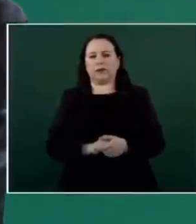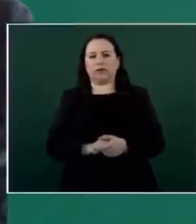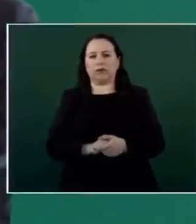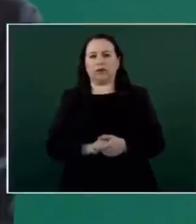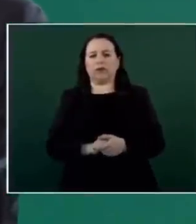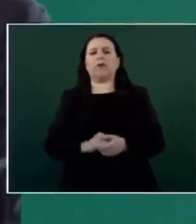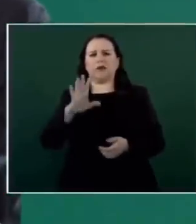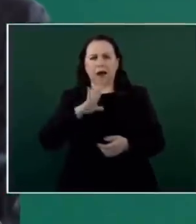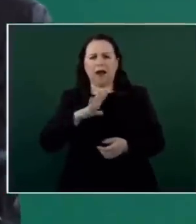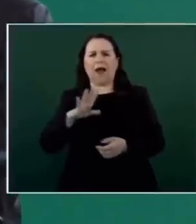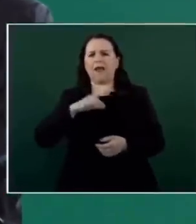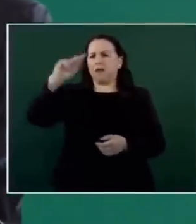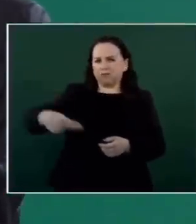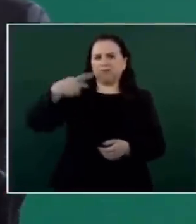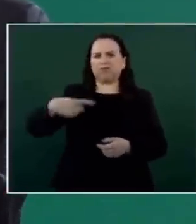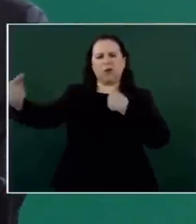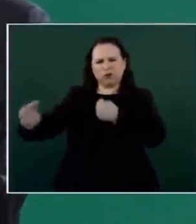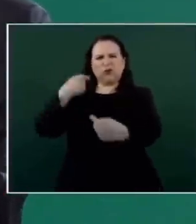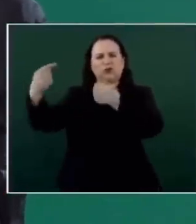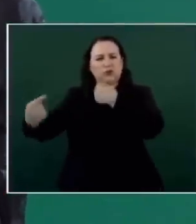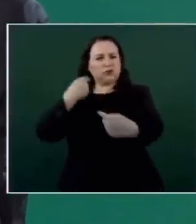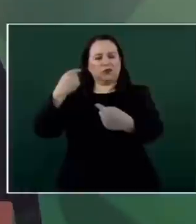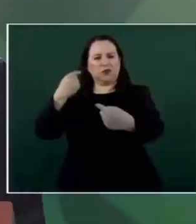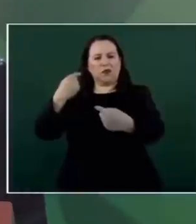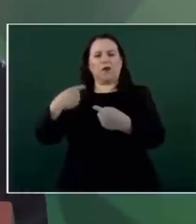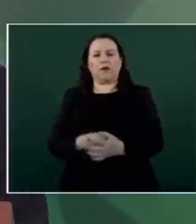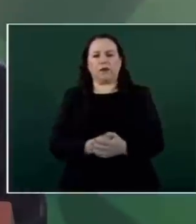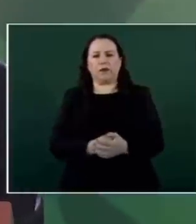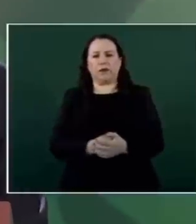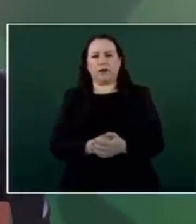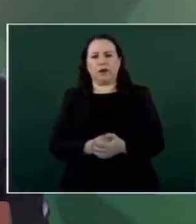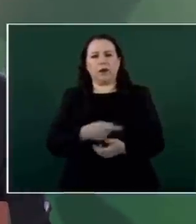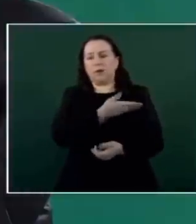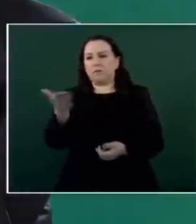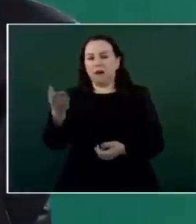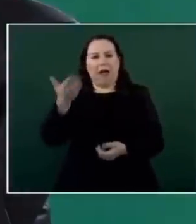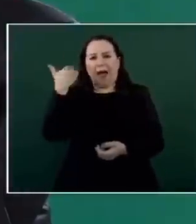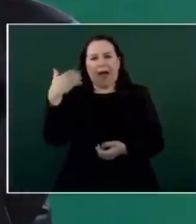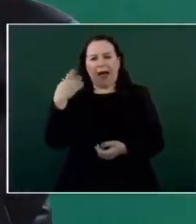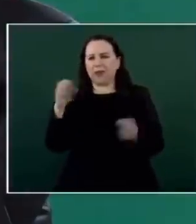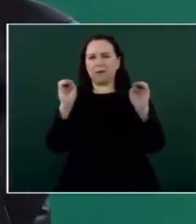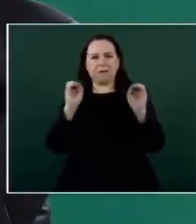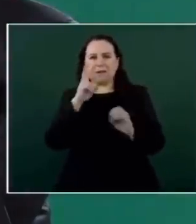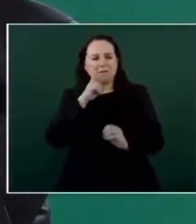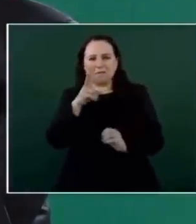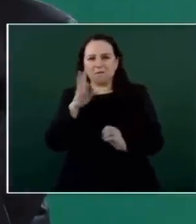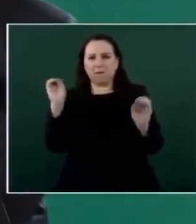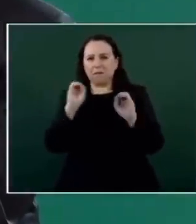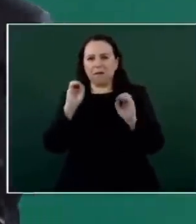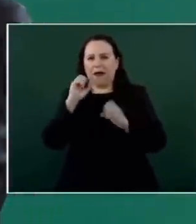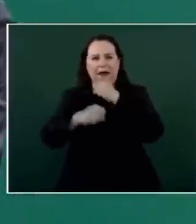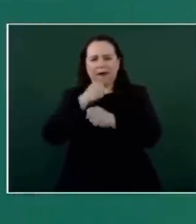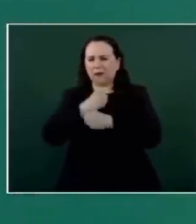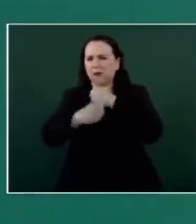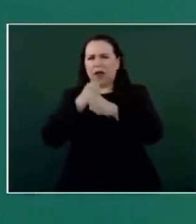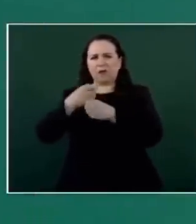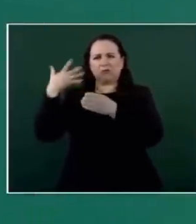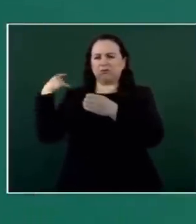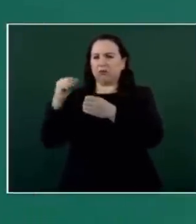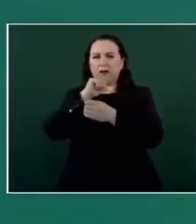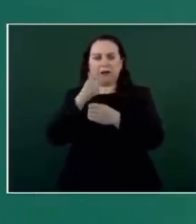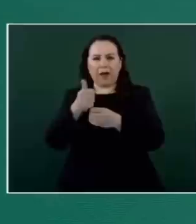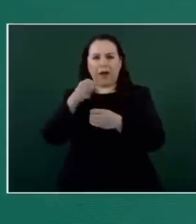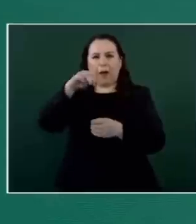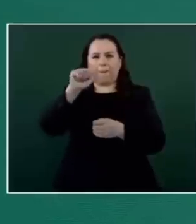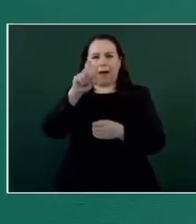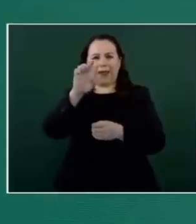cuestionamientos al gobierno, críticas al presidente, insultos al presidente, como no se veía en décadas. Desde la época del